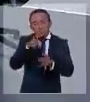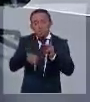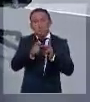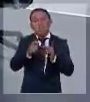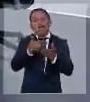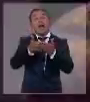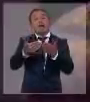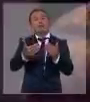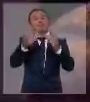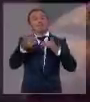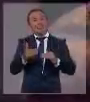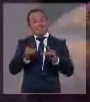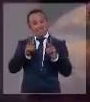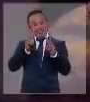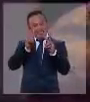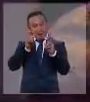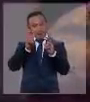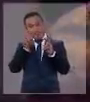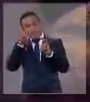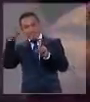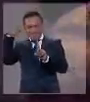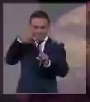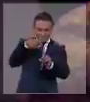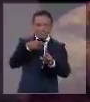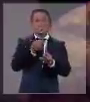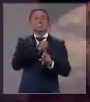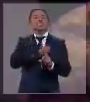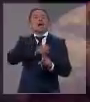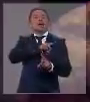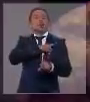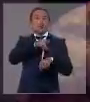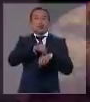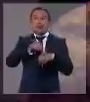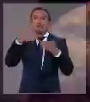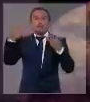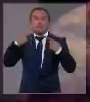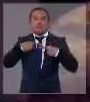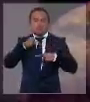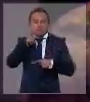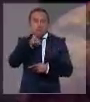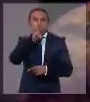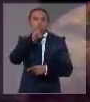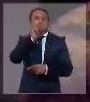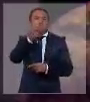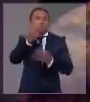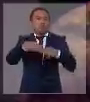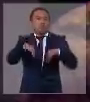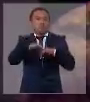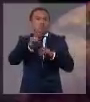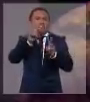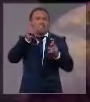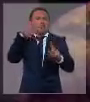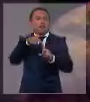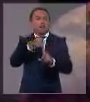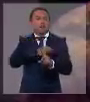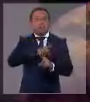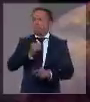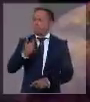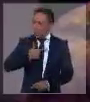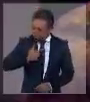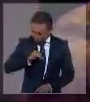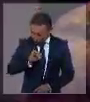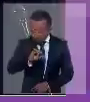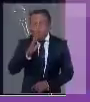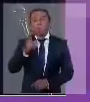gente que no? nos está viendo le preocupa muchísimo por el favor. Tema de la salud. A ver, usted ha hablado de crear un expediente clínico electrónico. ¿Por qué ahora sí entiendo